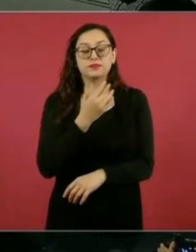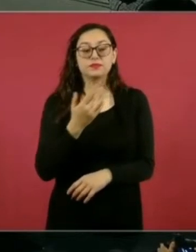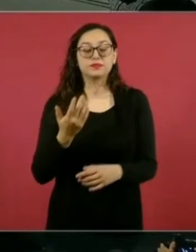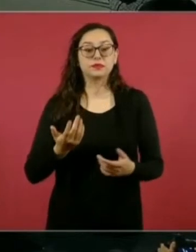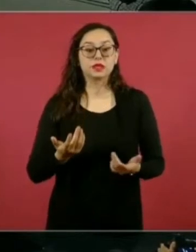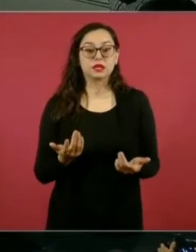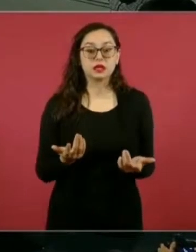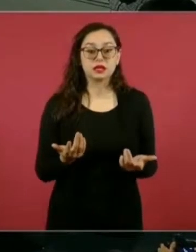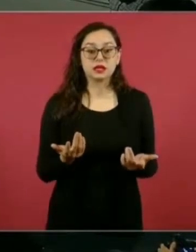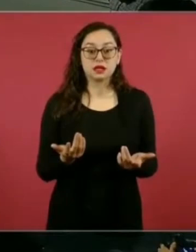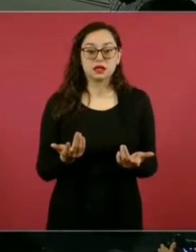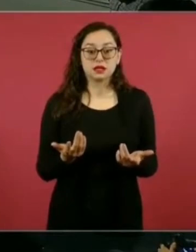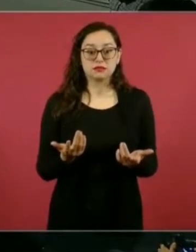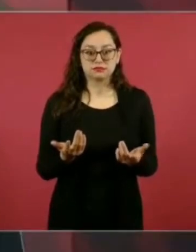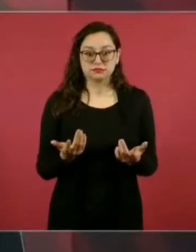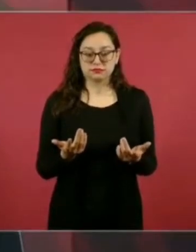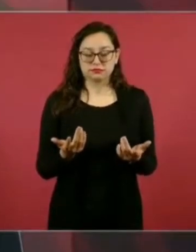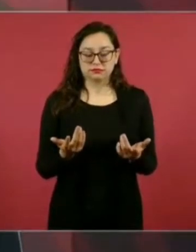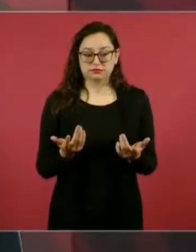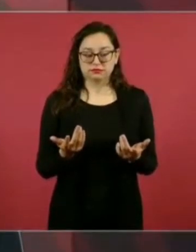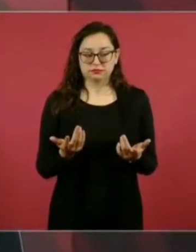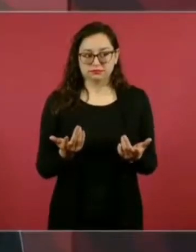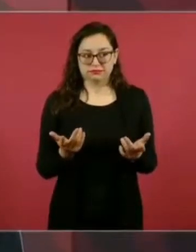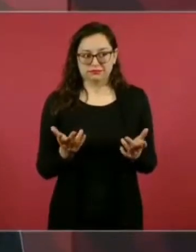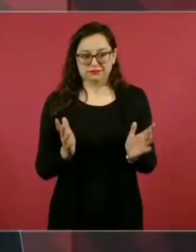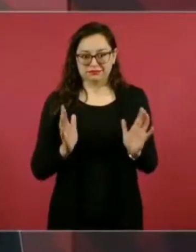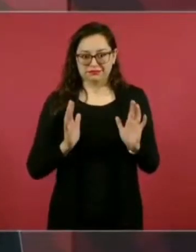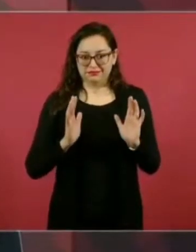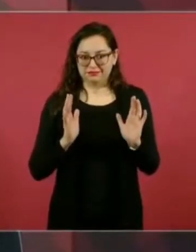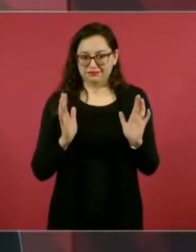lo cuantitativo,